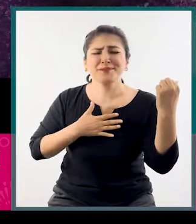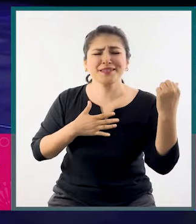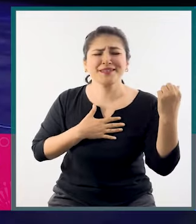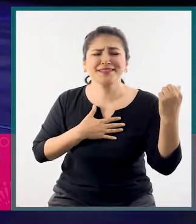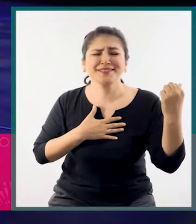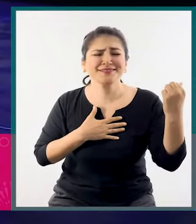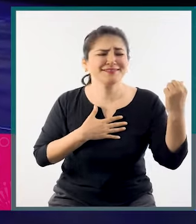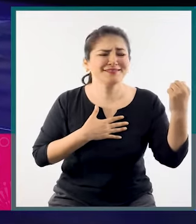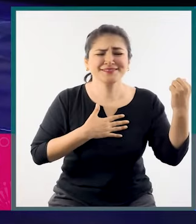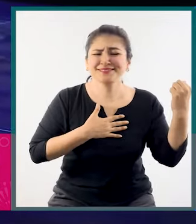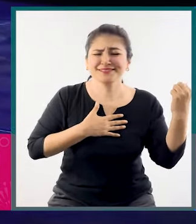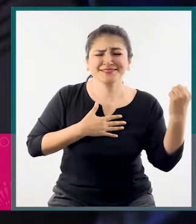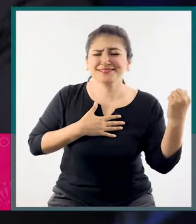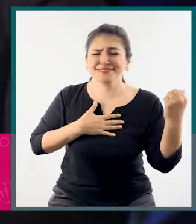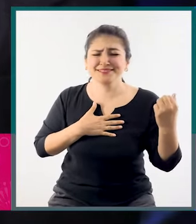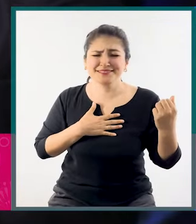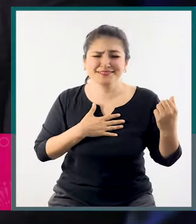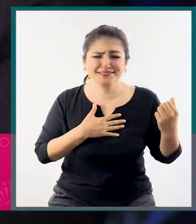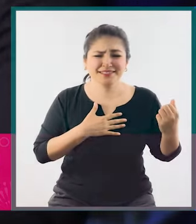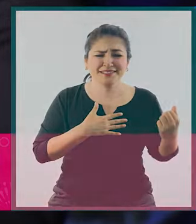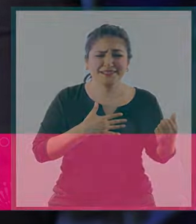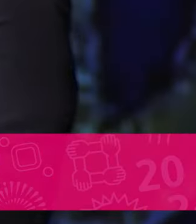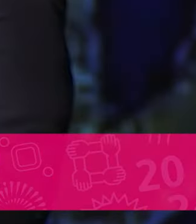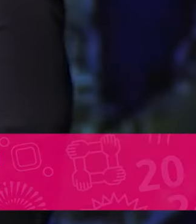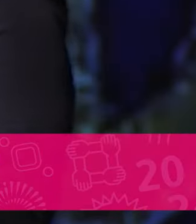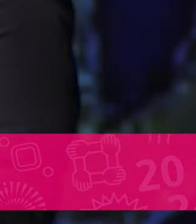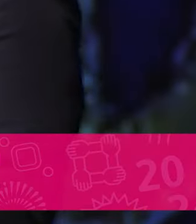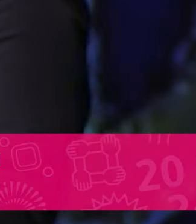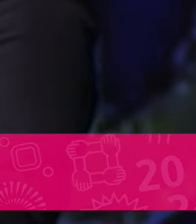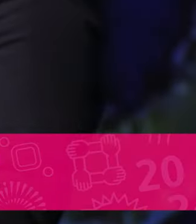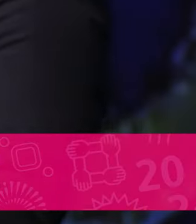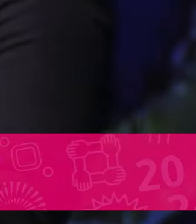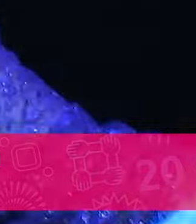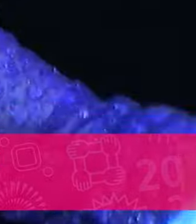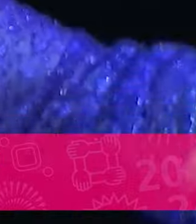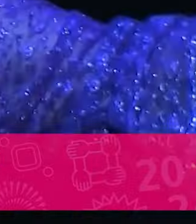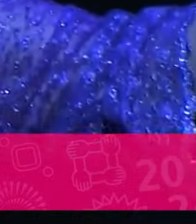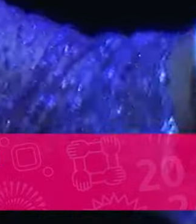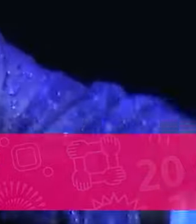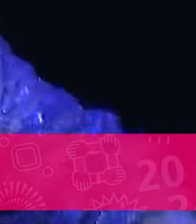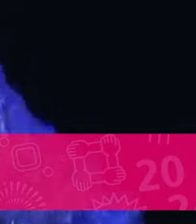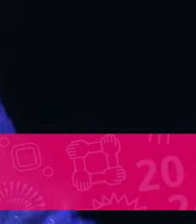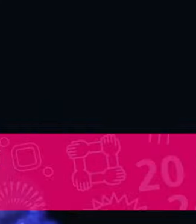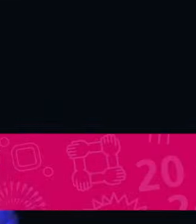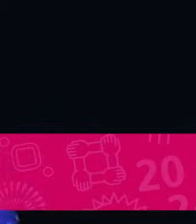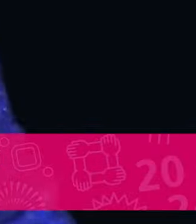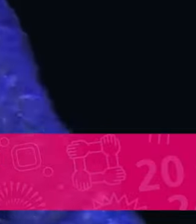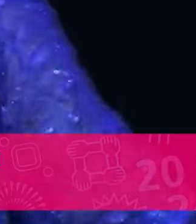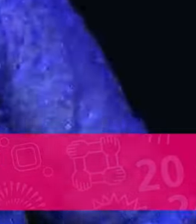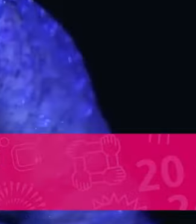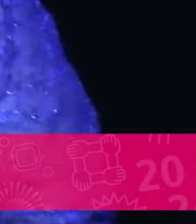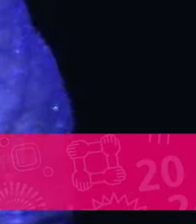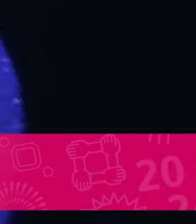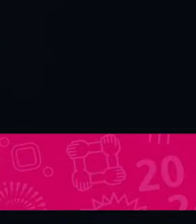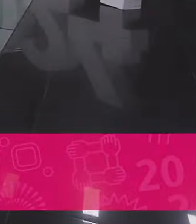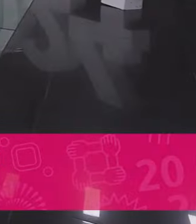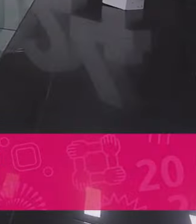Junín. Huancayo, Jauja, Oro y Guitar, más son pueblos de mi Junín.